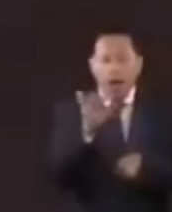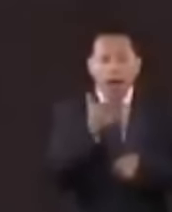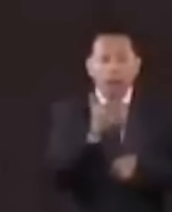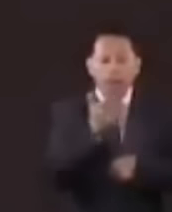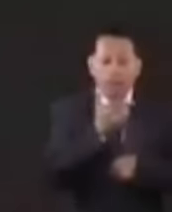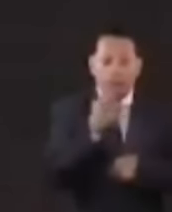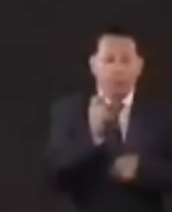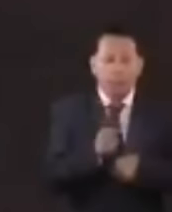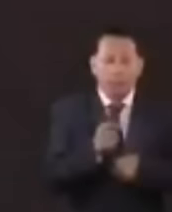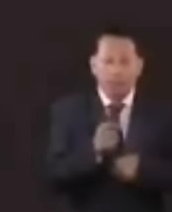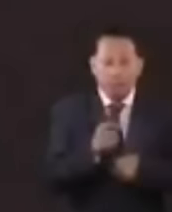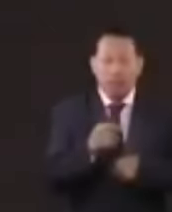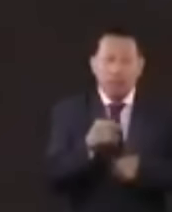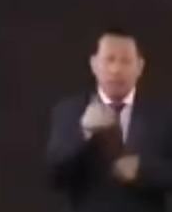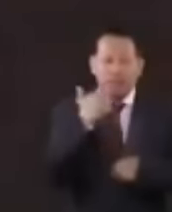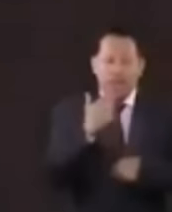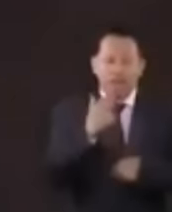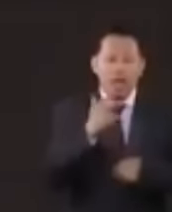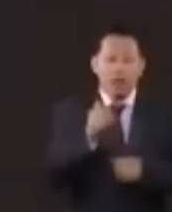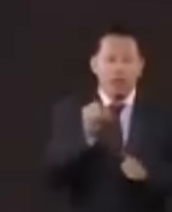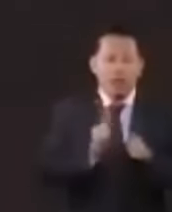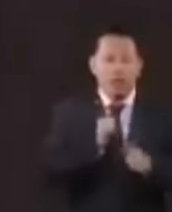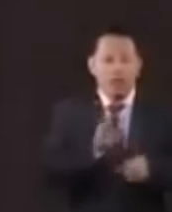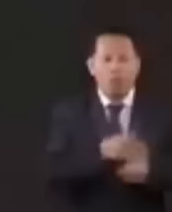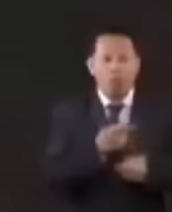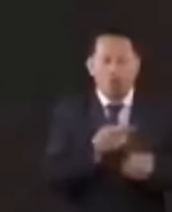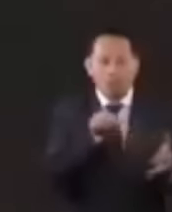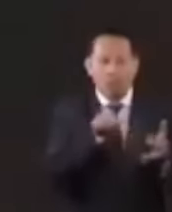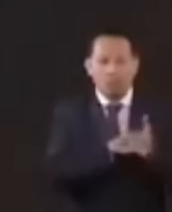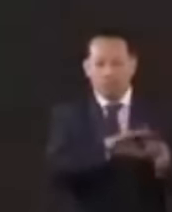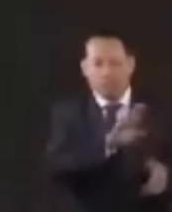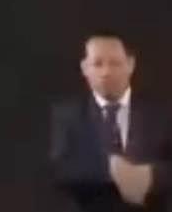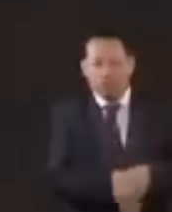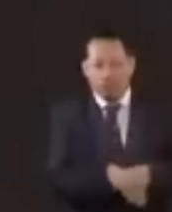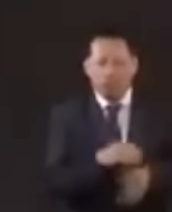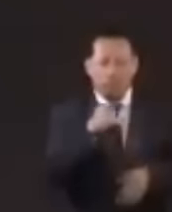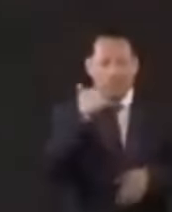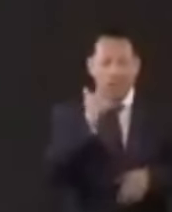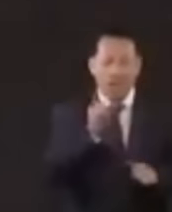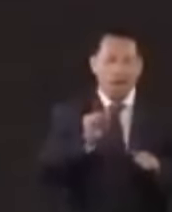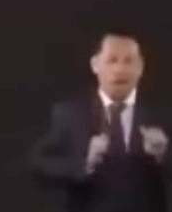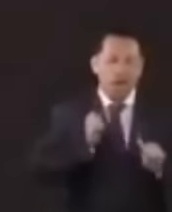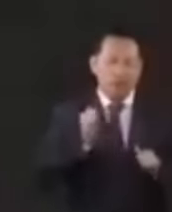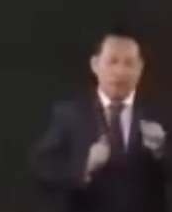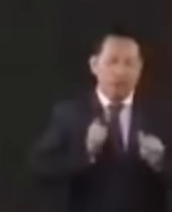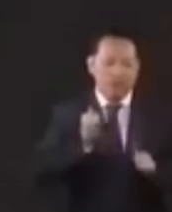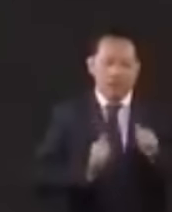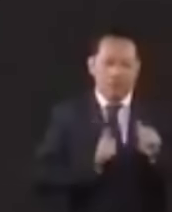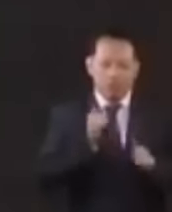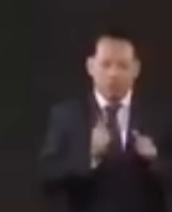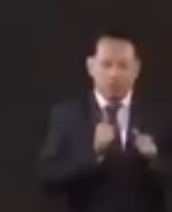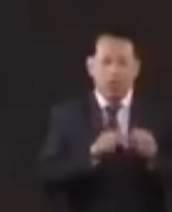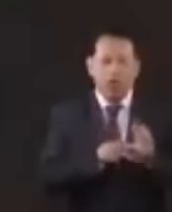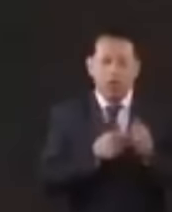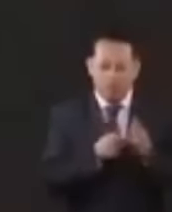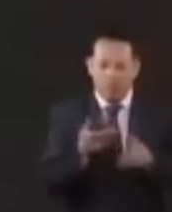sacar lucro de la tragedia, de sacar raja política de la tragedia, lo